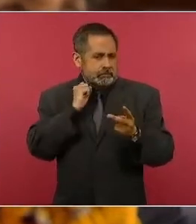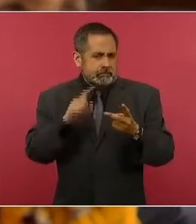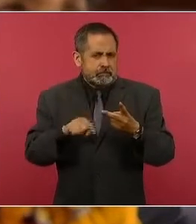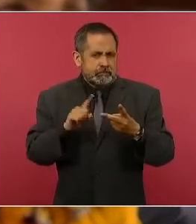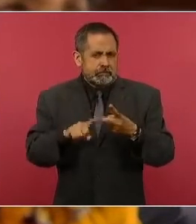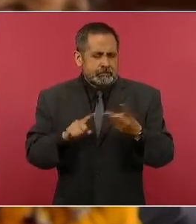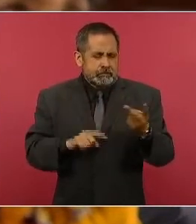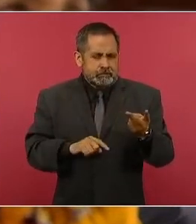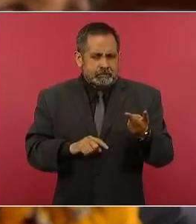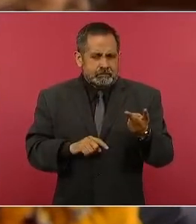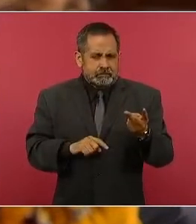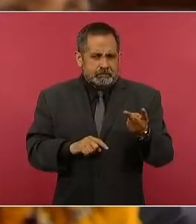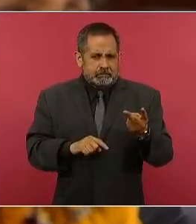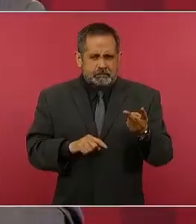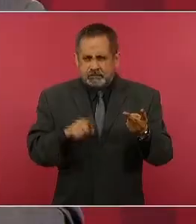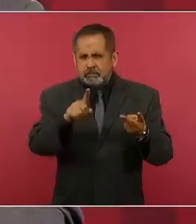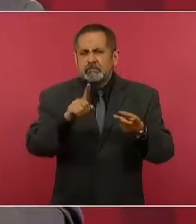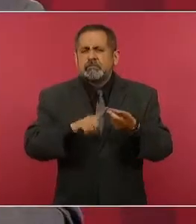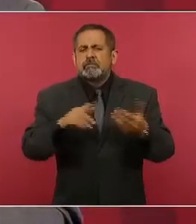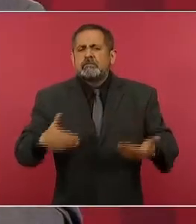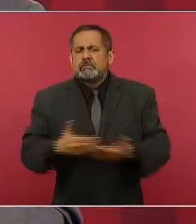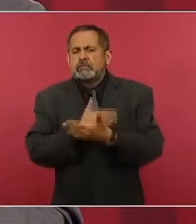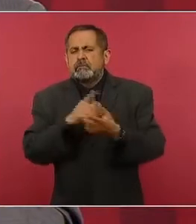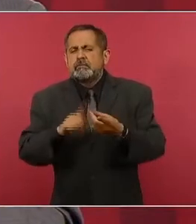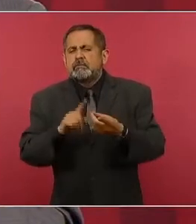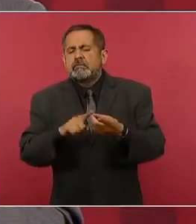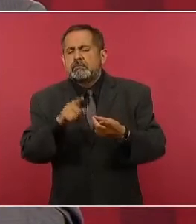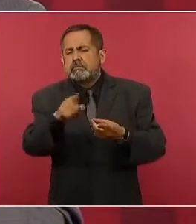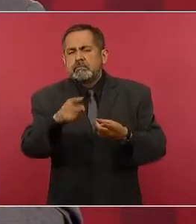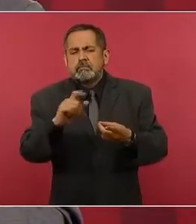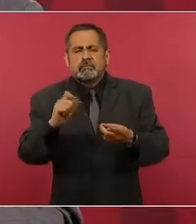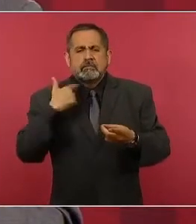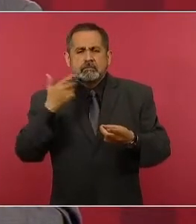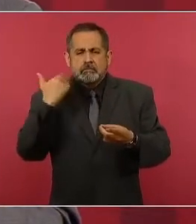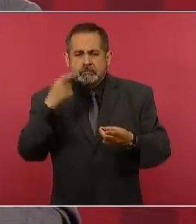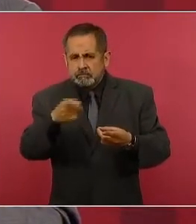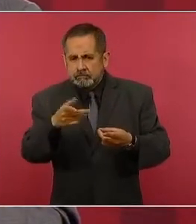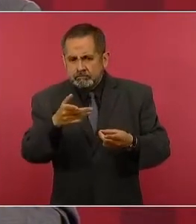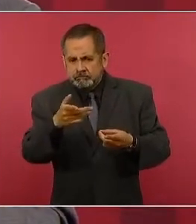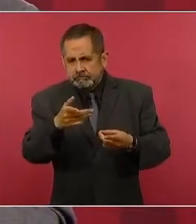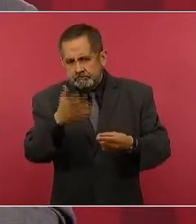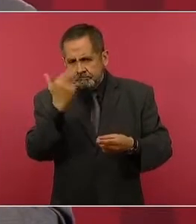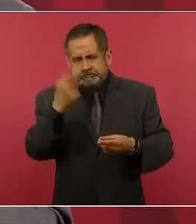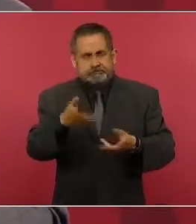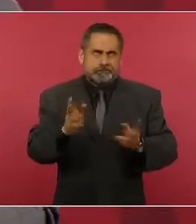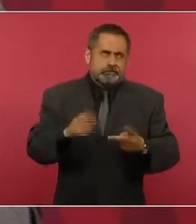Sí. Patrick- Él es de origen, no sabe.